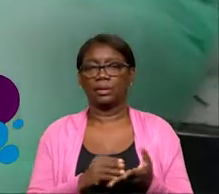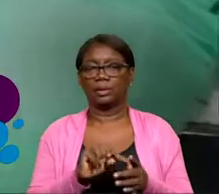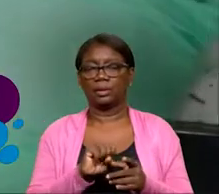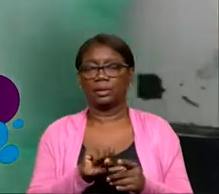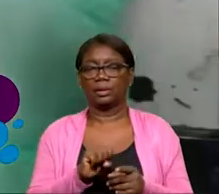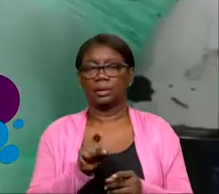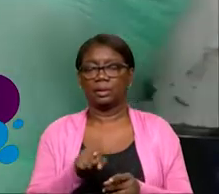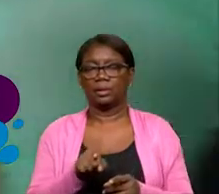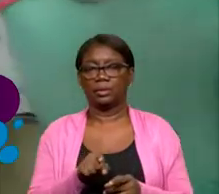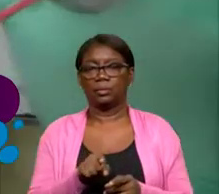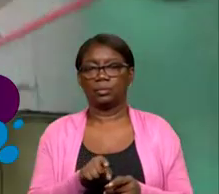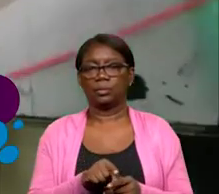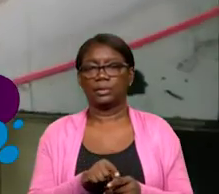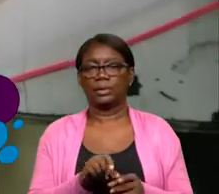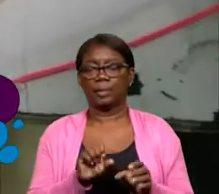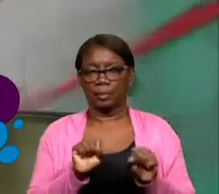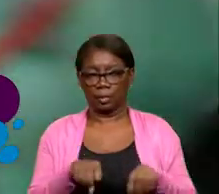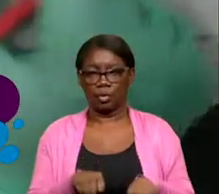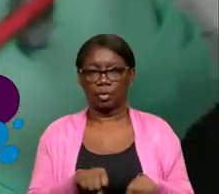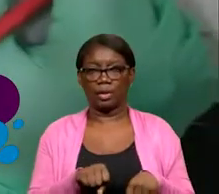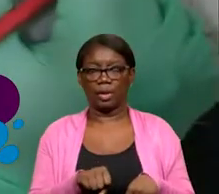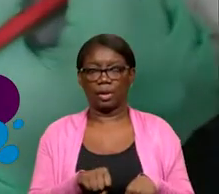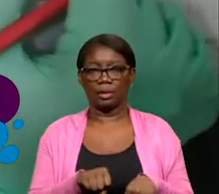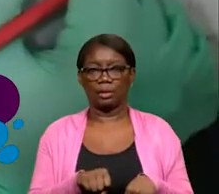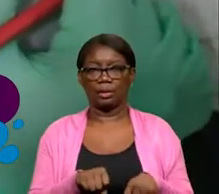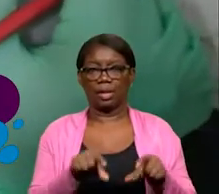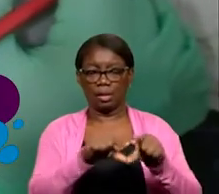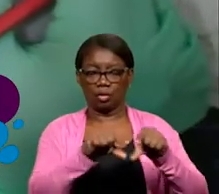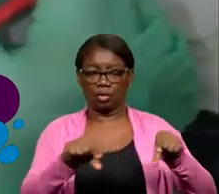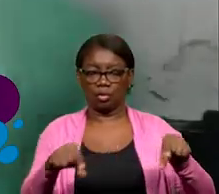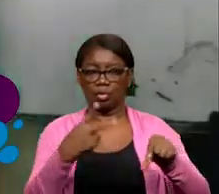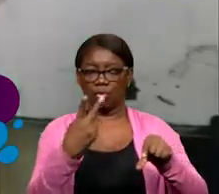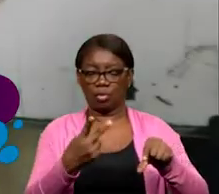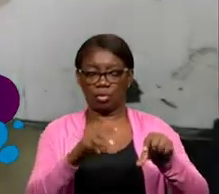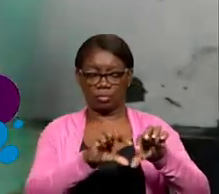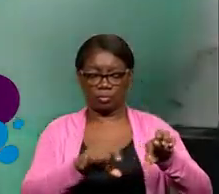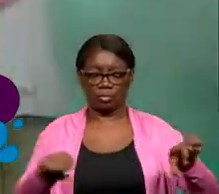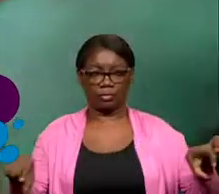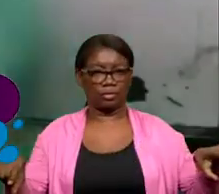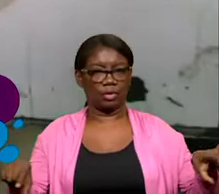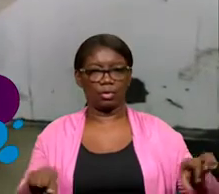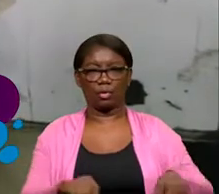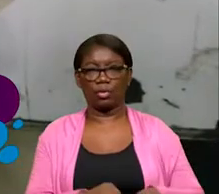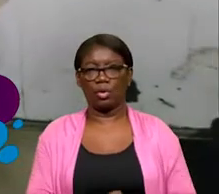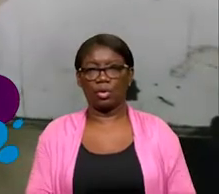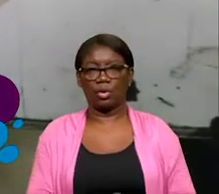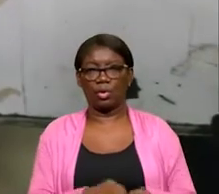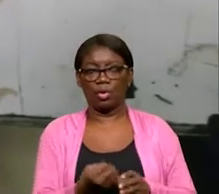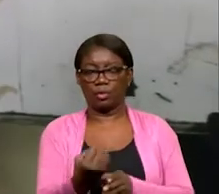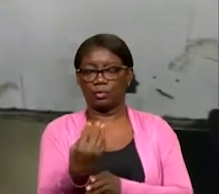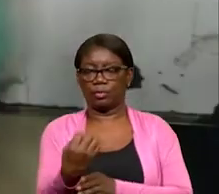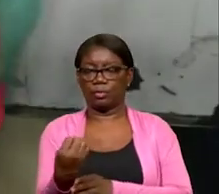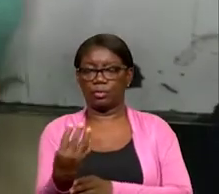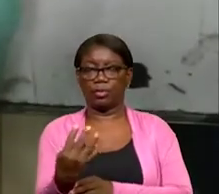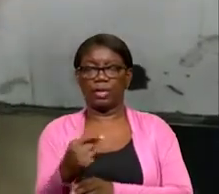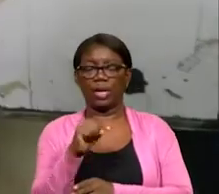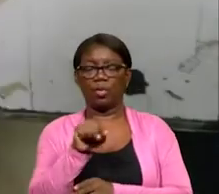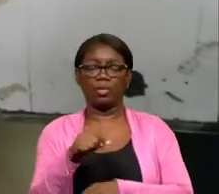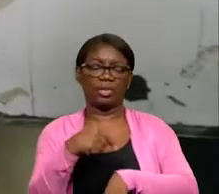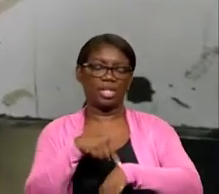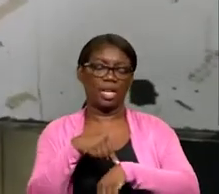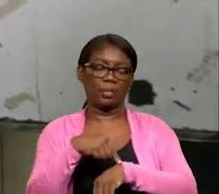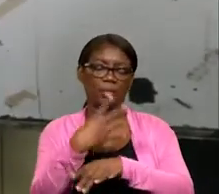yo se procura siempre cambiar lo que son el set completo, ya que cada uno de los focos ya lleva un tiempo de desgaste, y si cambiamos